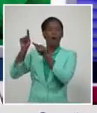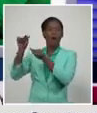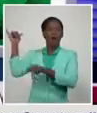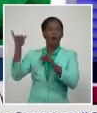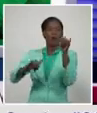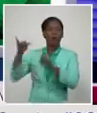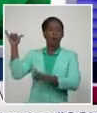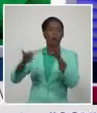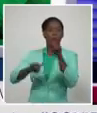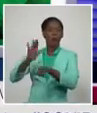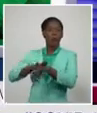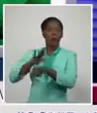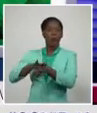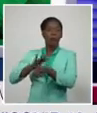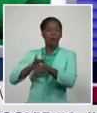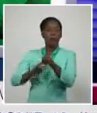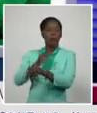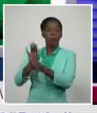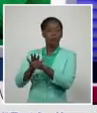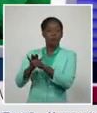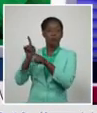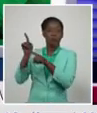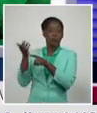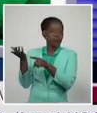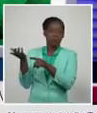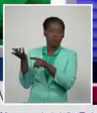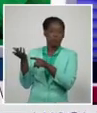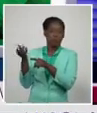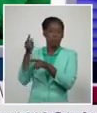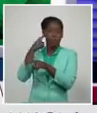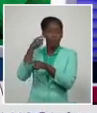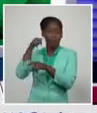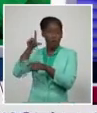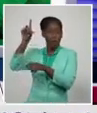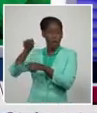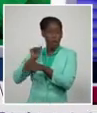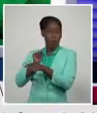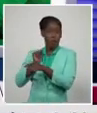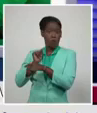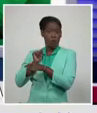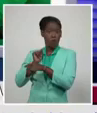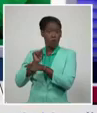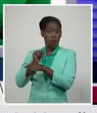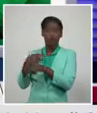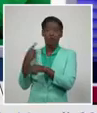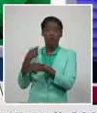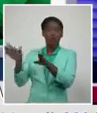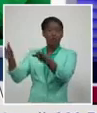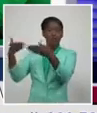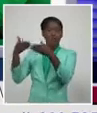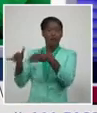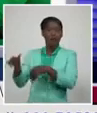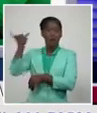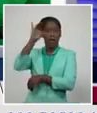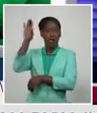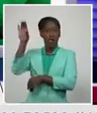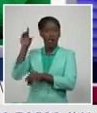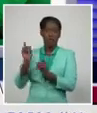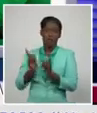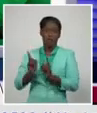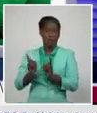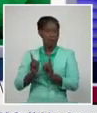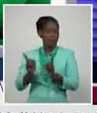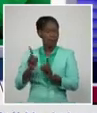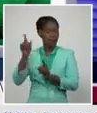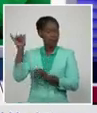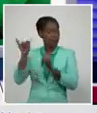resultados que ha dado su aplicación no dice que haya que cerrar todavía más de lo que ya está encerrada la